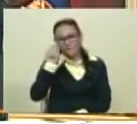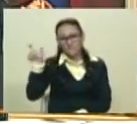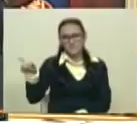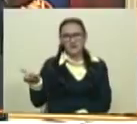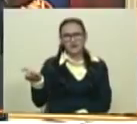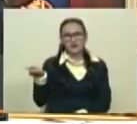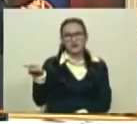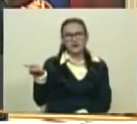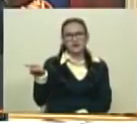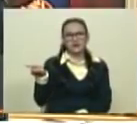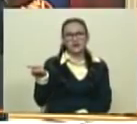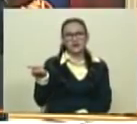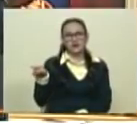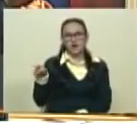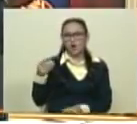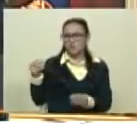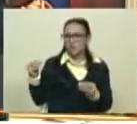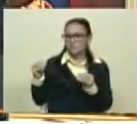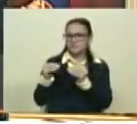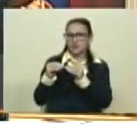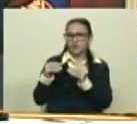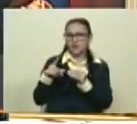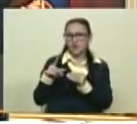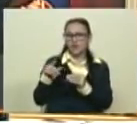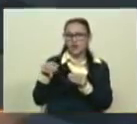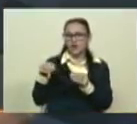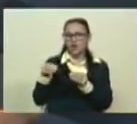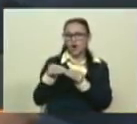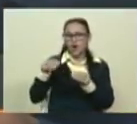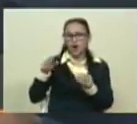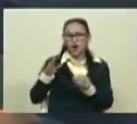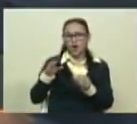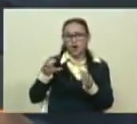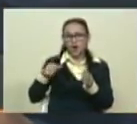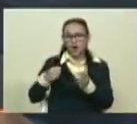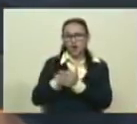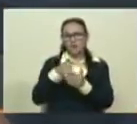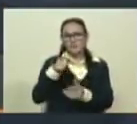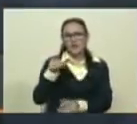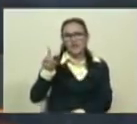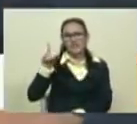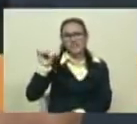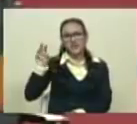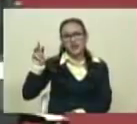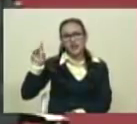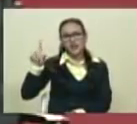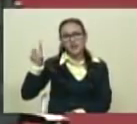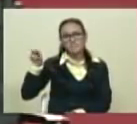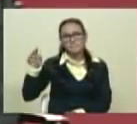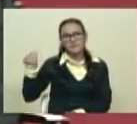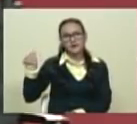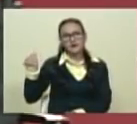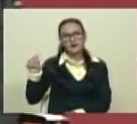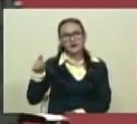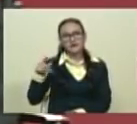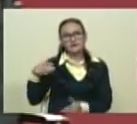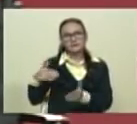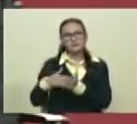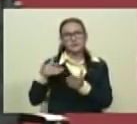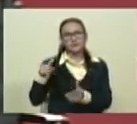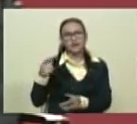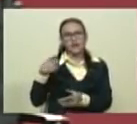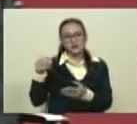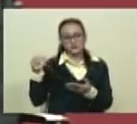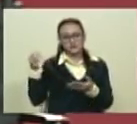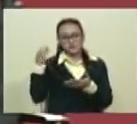¿Cómo coincide con el golpe de Estado contra Dilma? El golpe contra João Goulart, una de las razones con las cuales se ordena, aquí están los